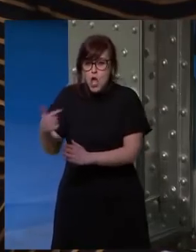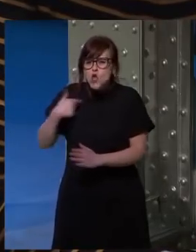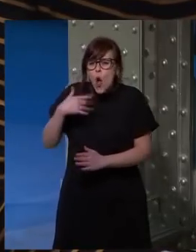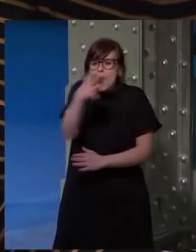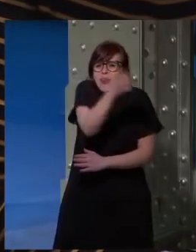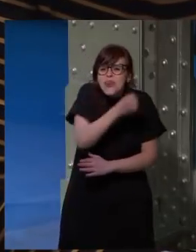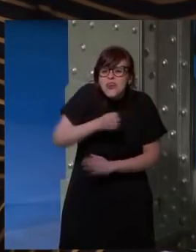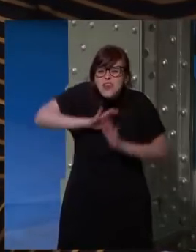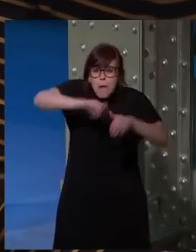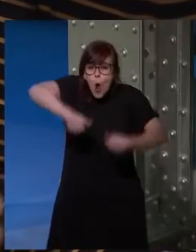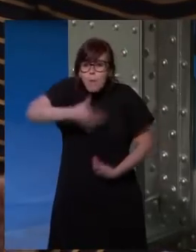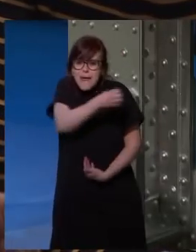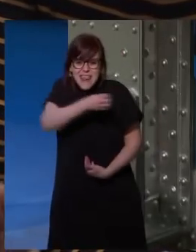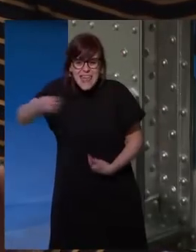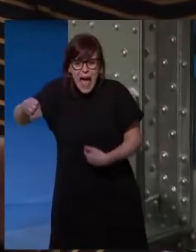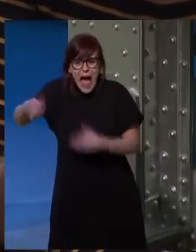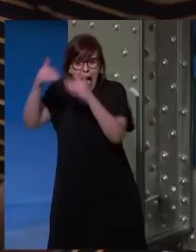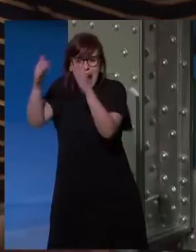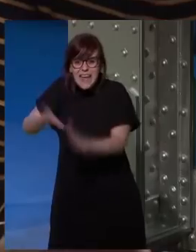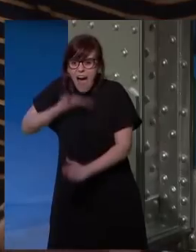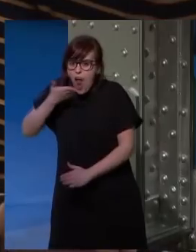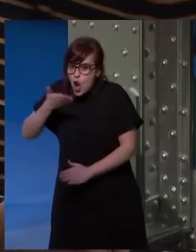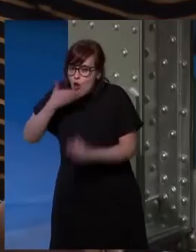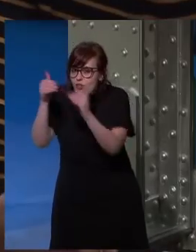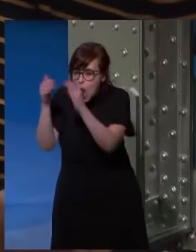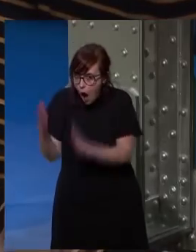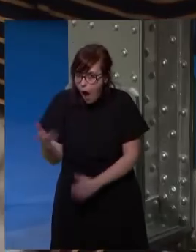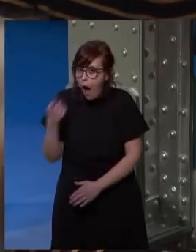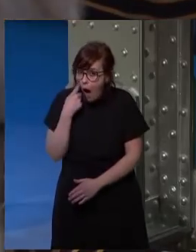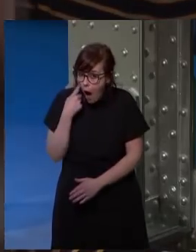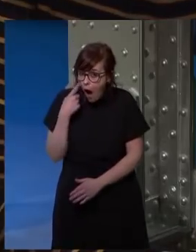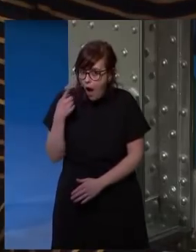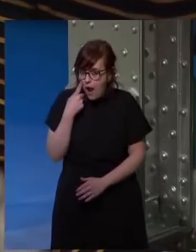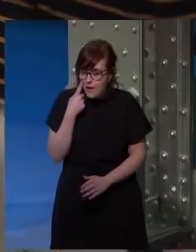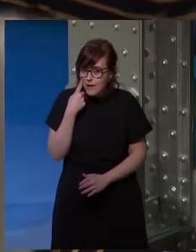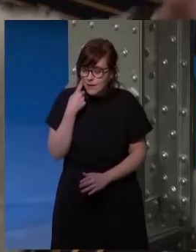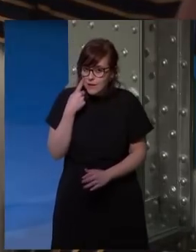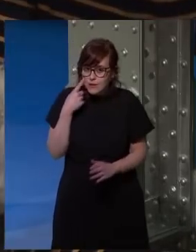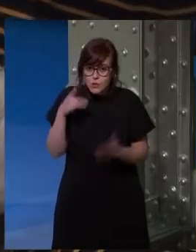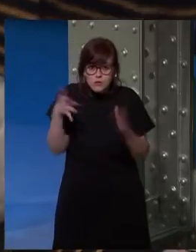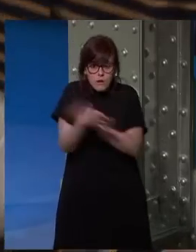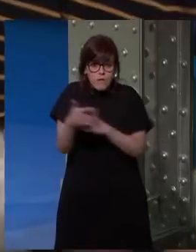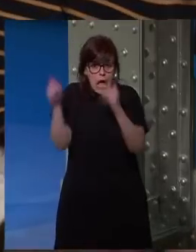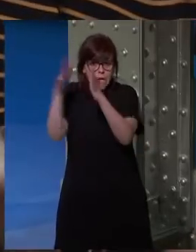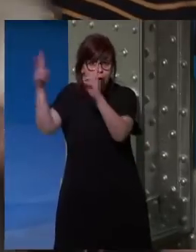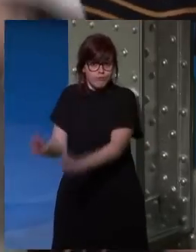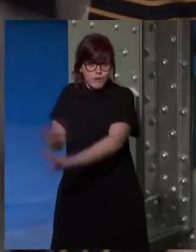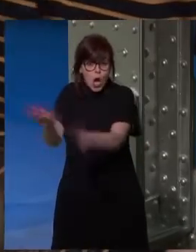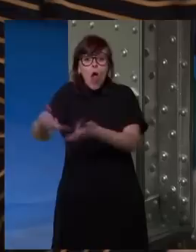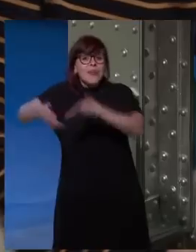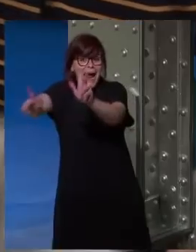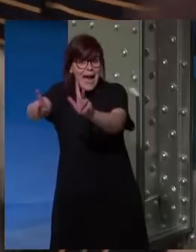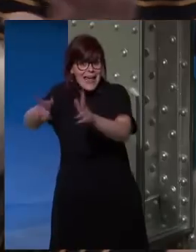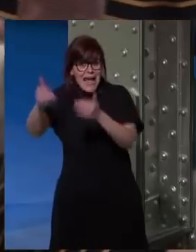Devolveré a las mujeres al calor del hogar. No las dejaré salir del hogar, no